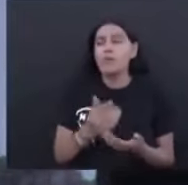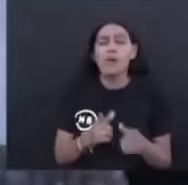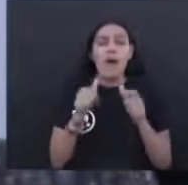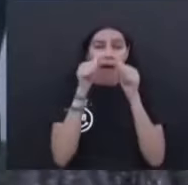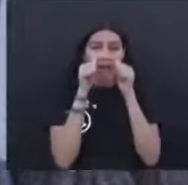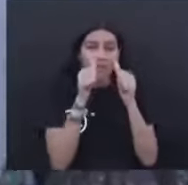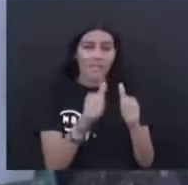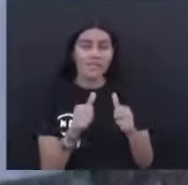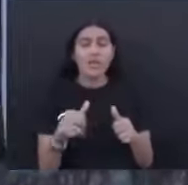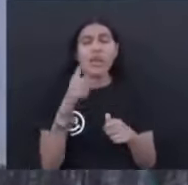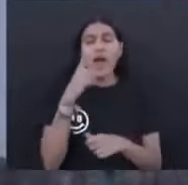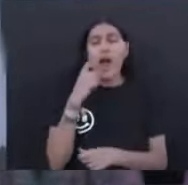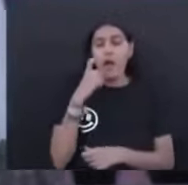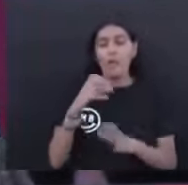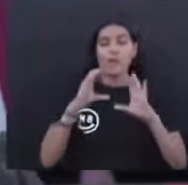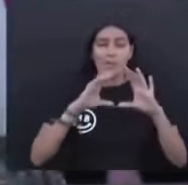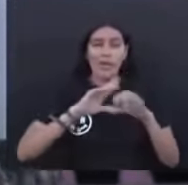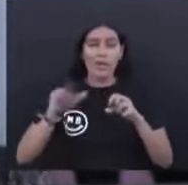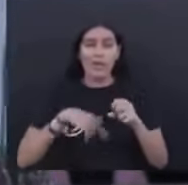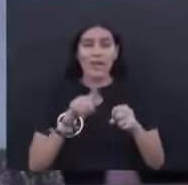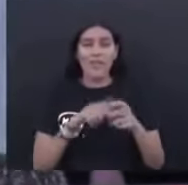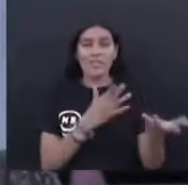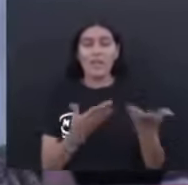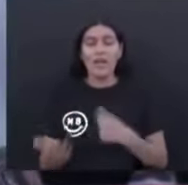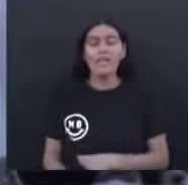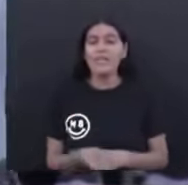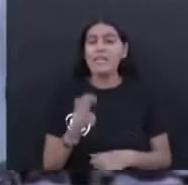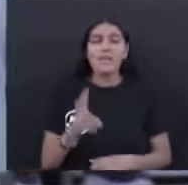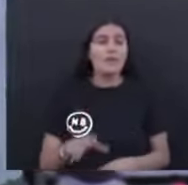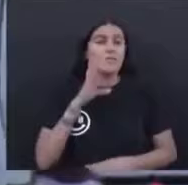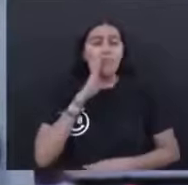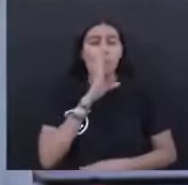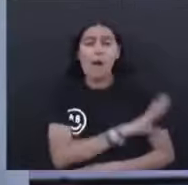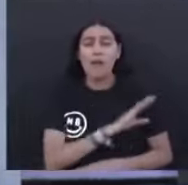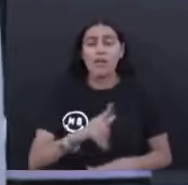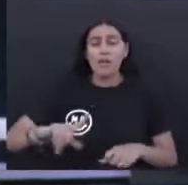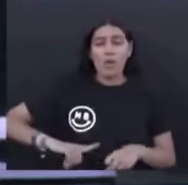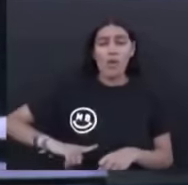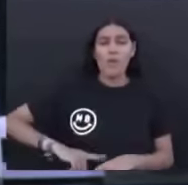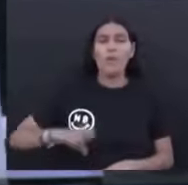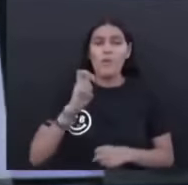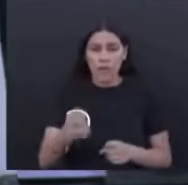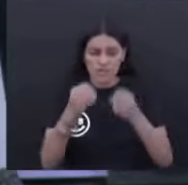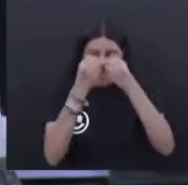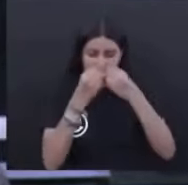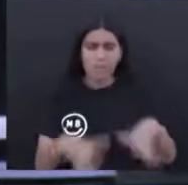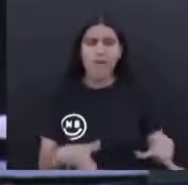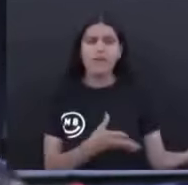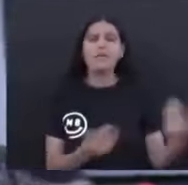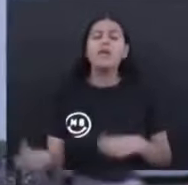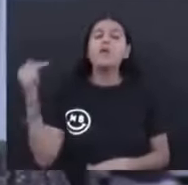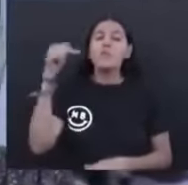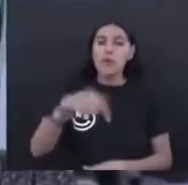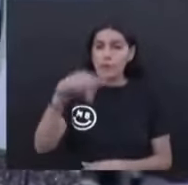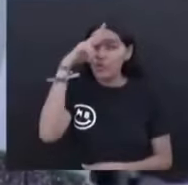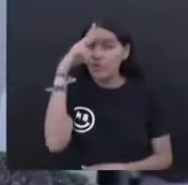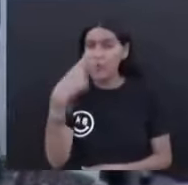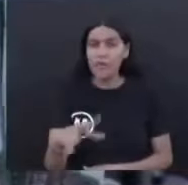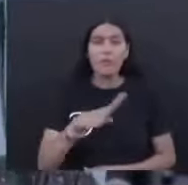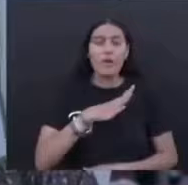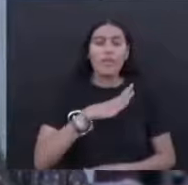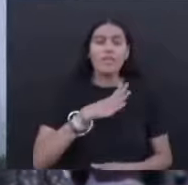y del medio ambiente. Es una pésima gobernante, por eso va a perder, por eso México va a tener